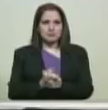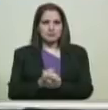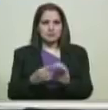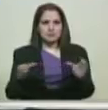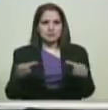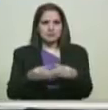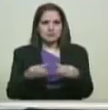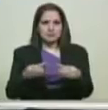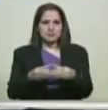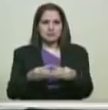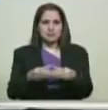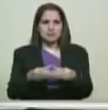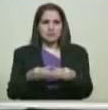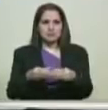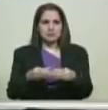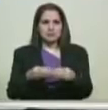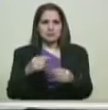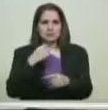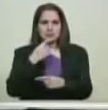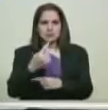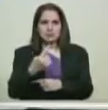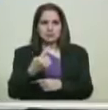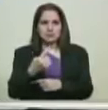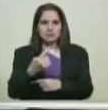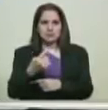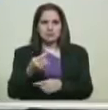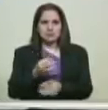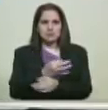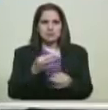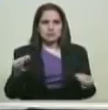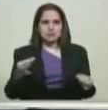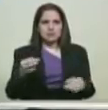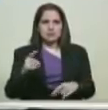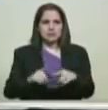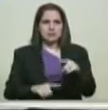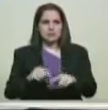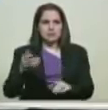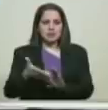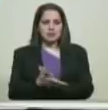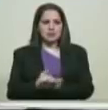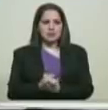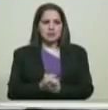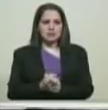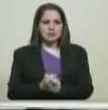ampliar, mejorar, perfeccionar las garantías